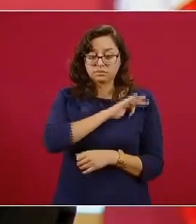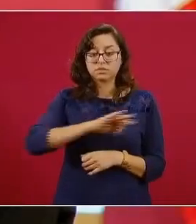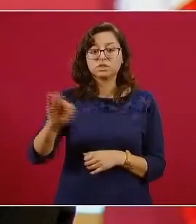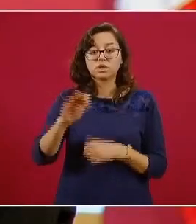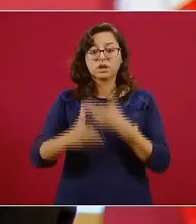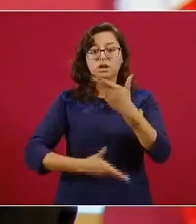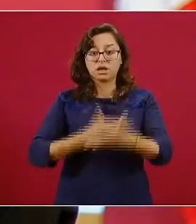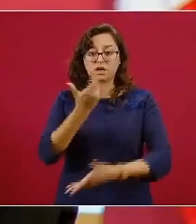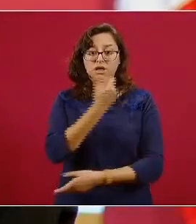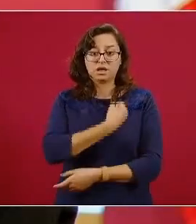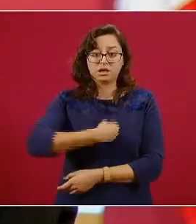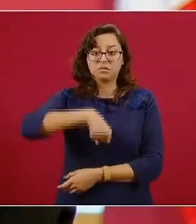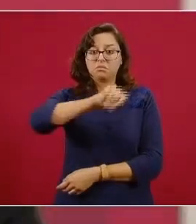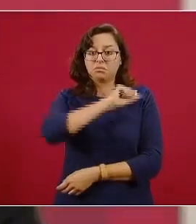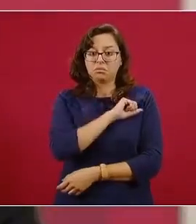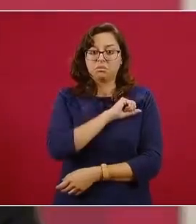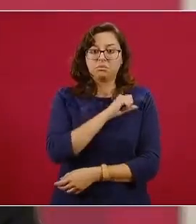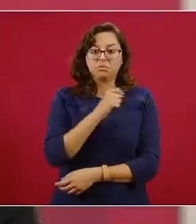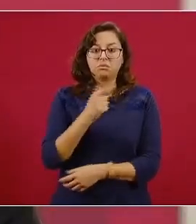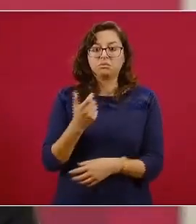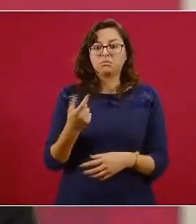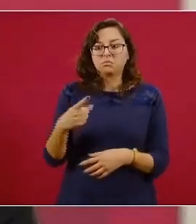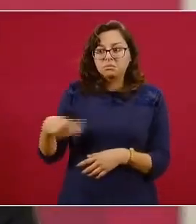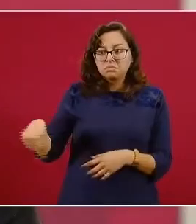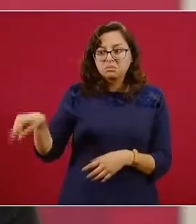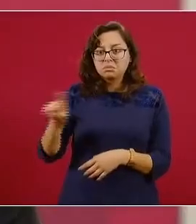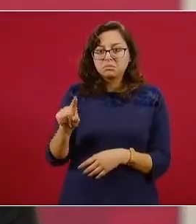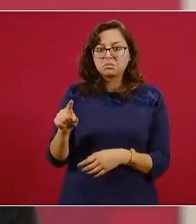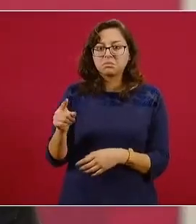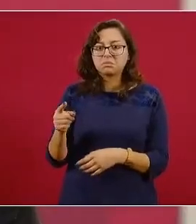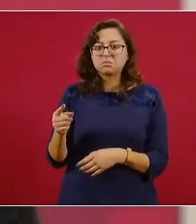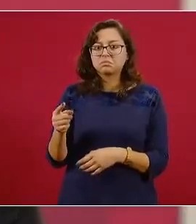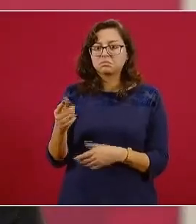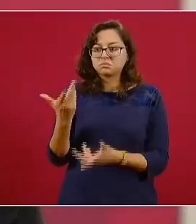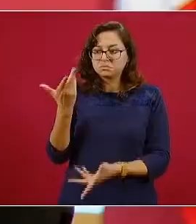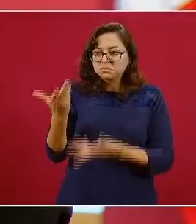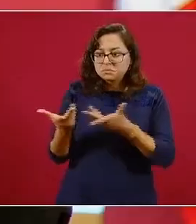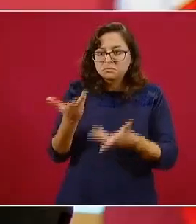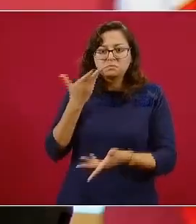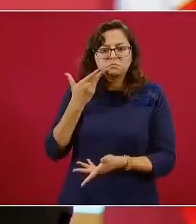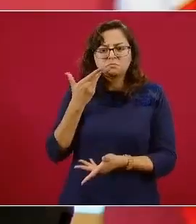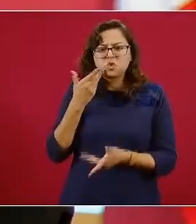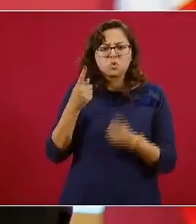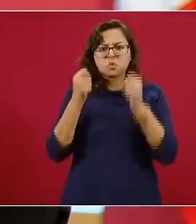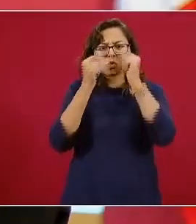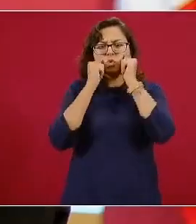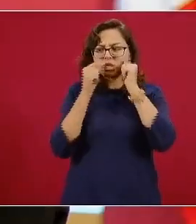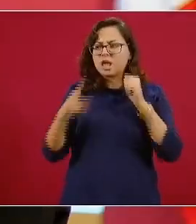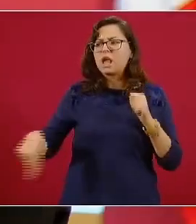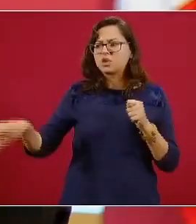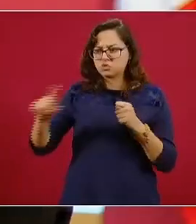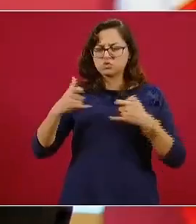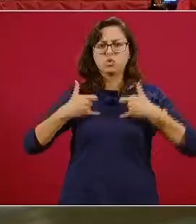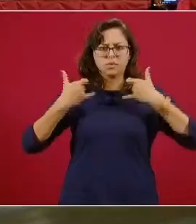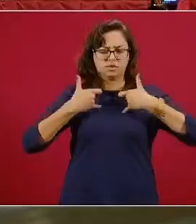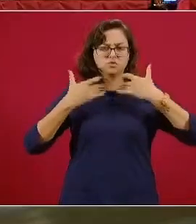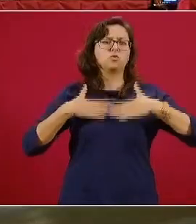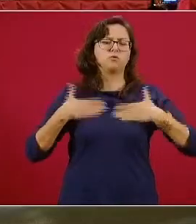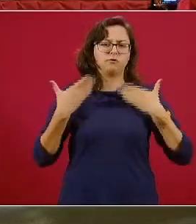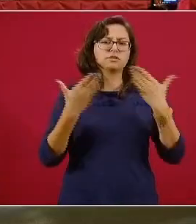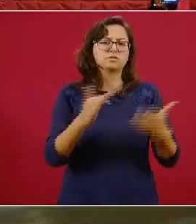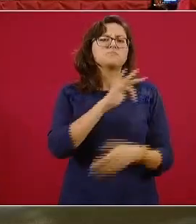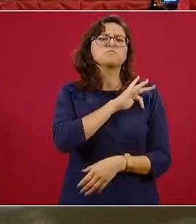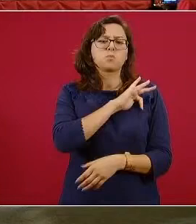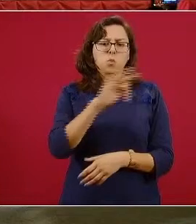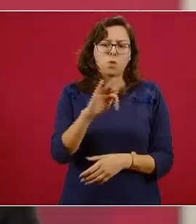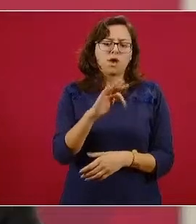de salud sin distinguir si han sido estos nominados como un servicio amigable, sino que los adolescentes realmente se acerquen a